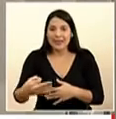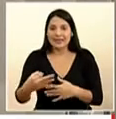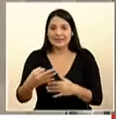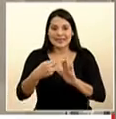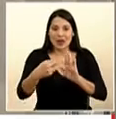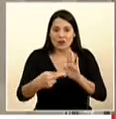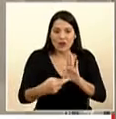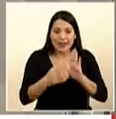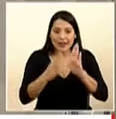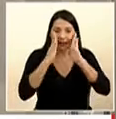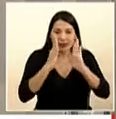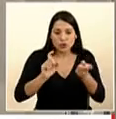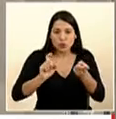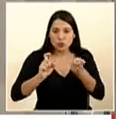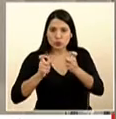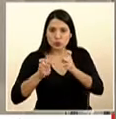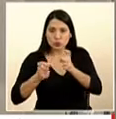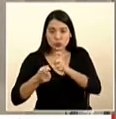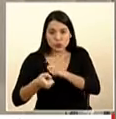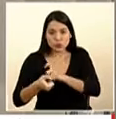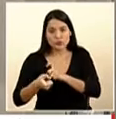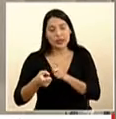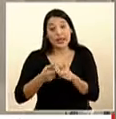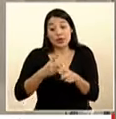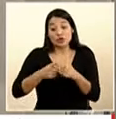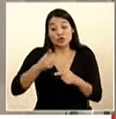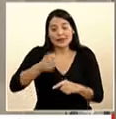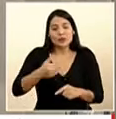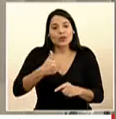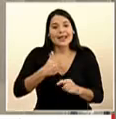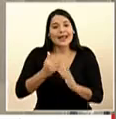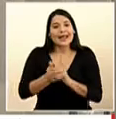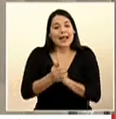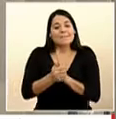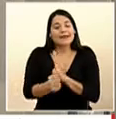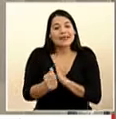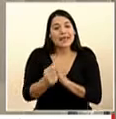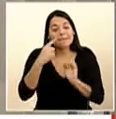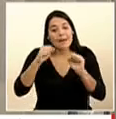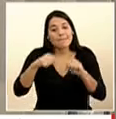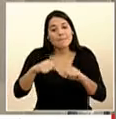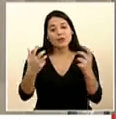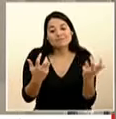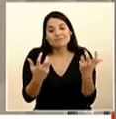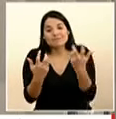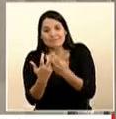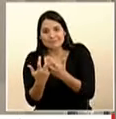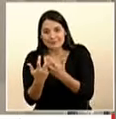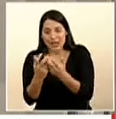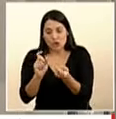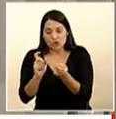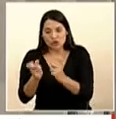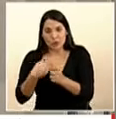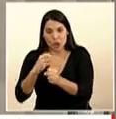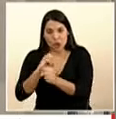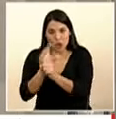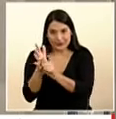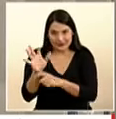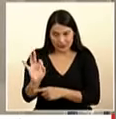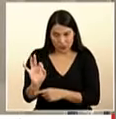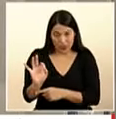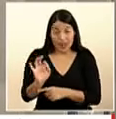que amerita esa capacidad de adaptación y de modificación y adaptación pero yo en ningún momento